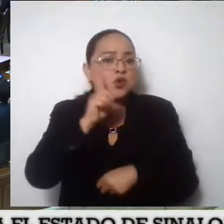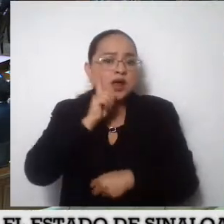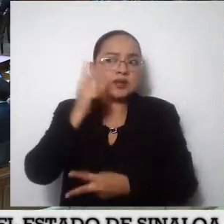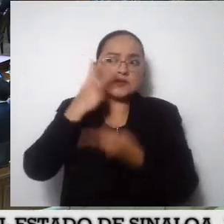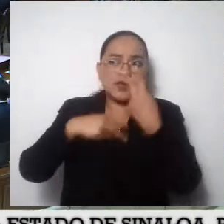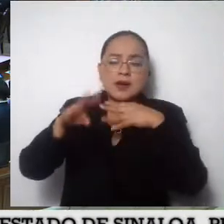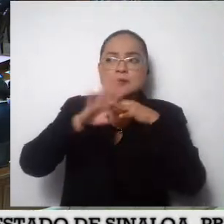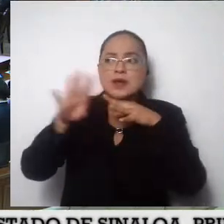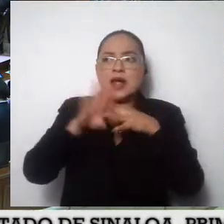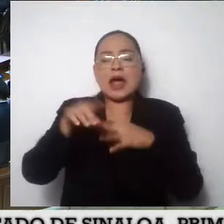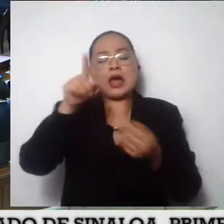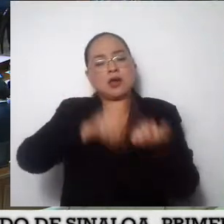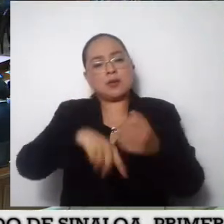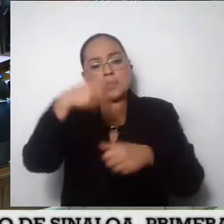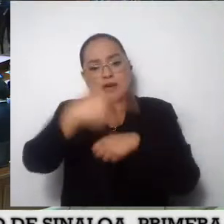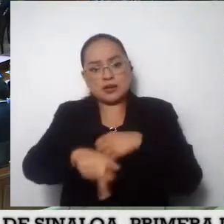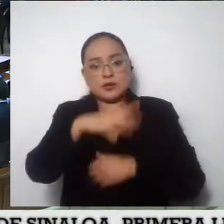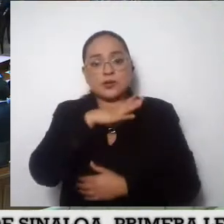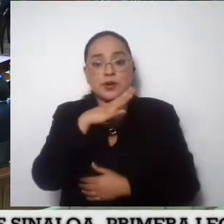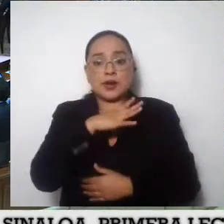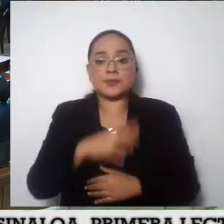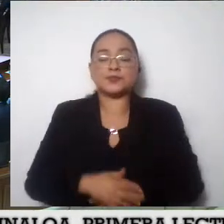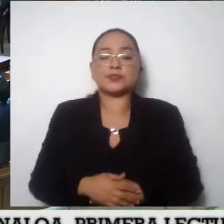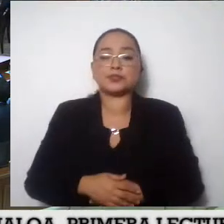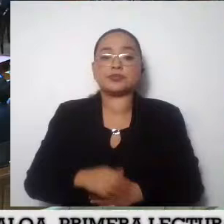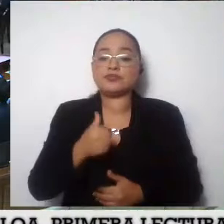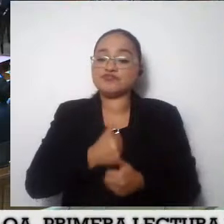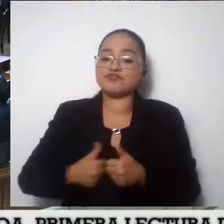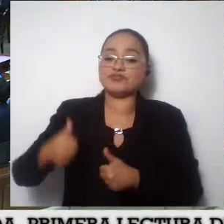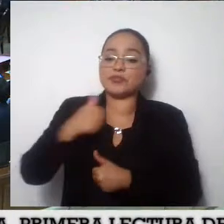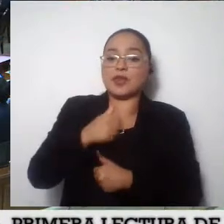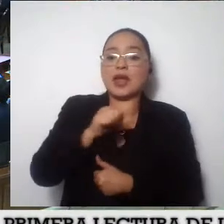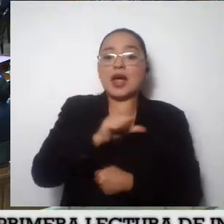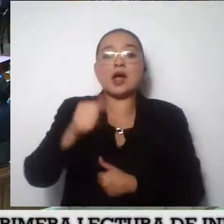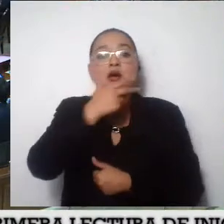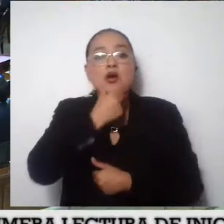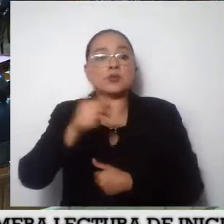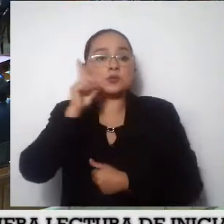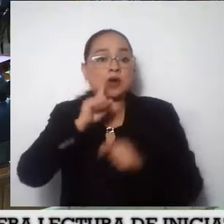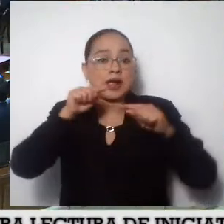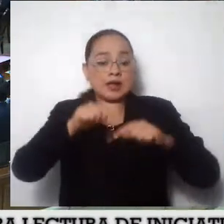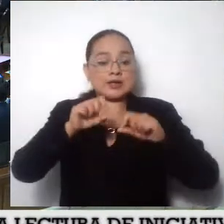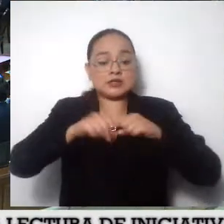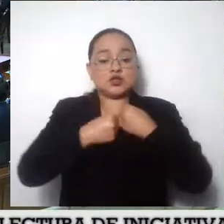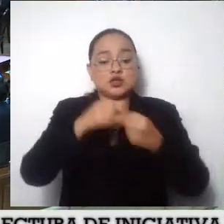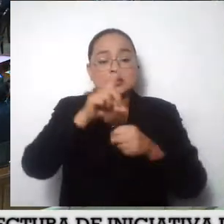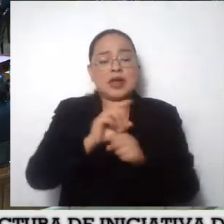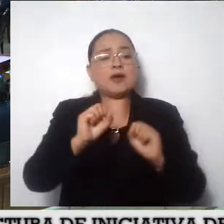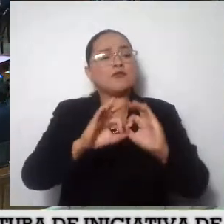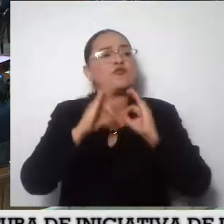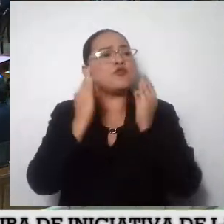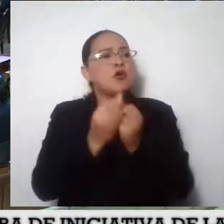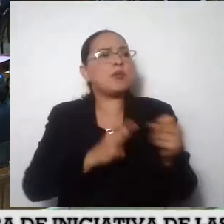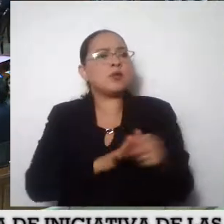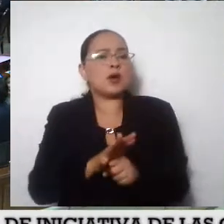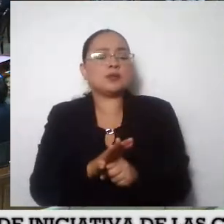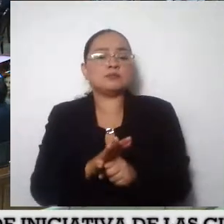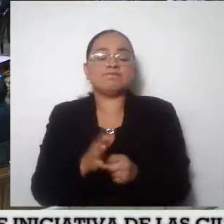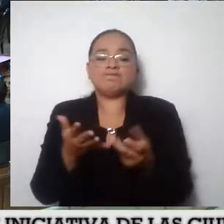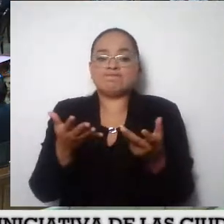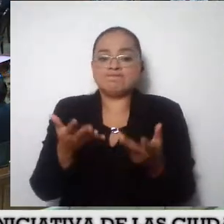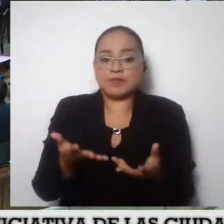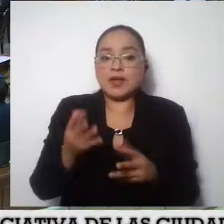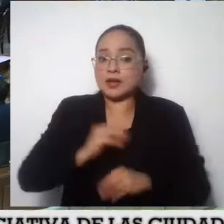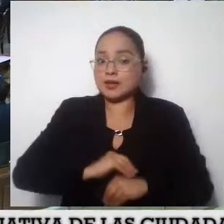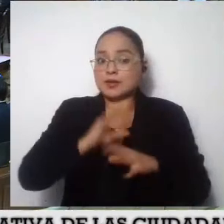Cabe mencionar que las relaciones de poder entre mujeres y hombres en las sociedades están estructuradas de un modo tal que